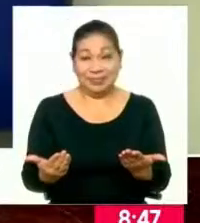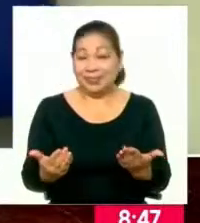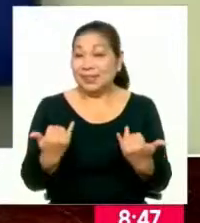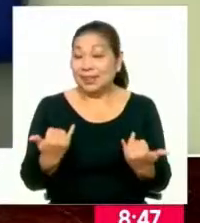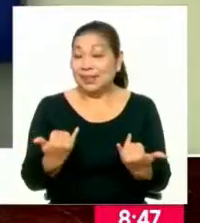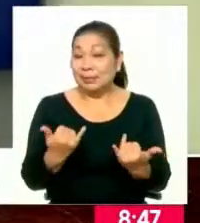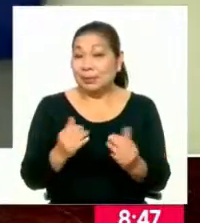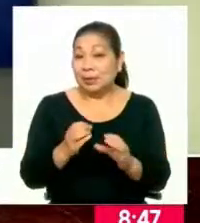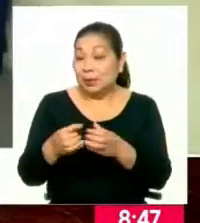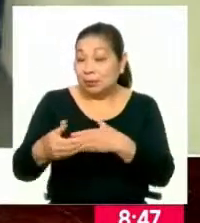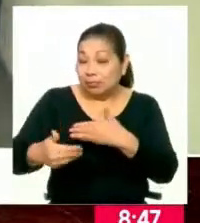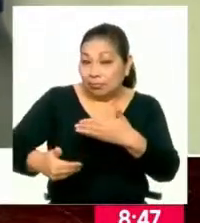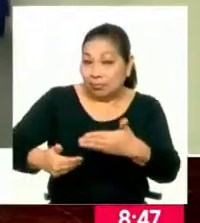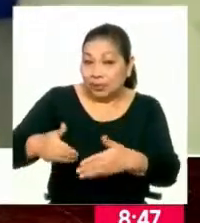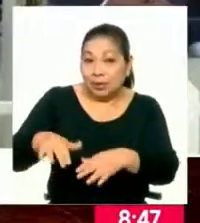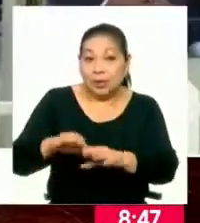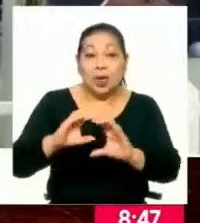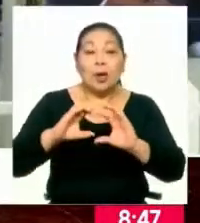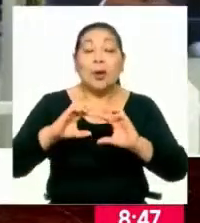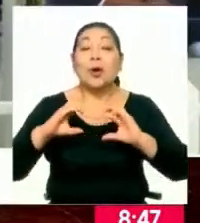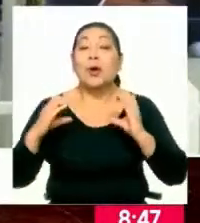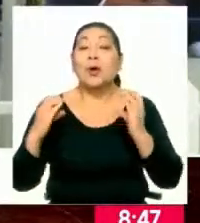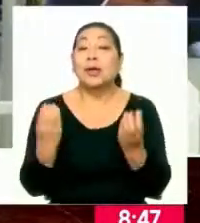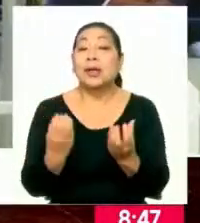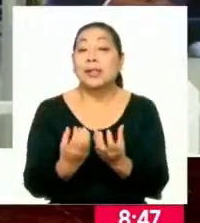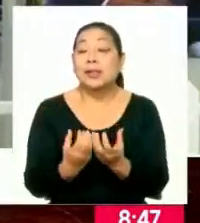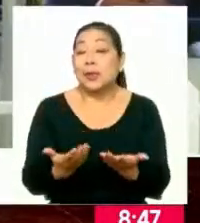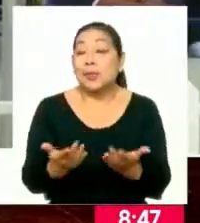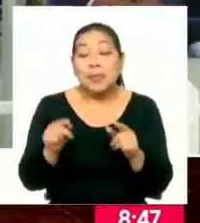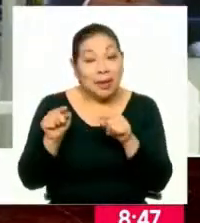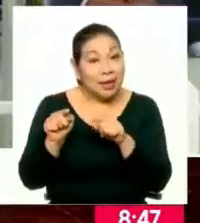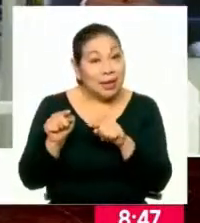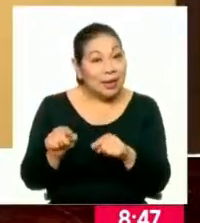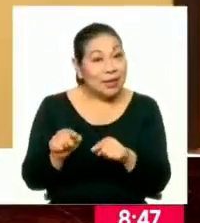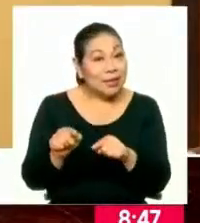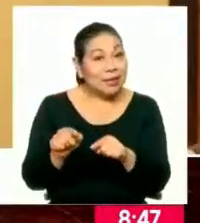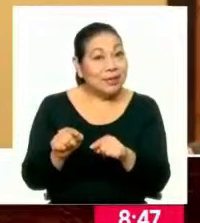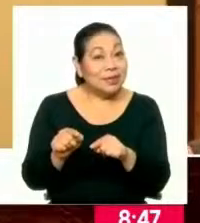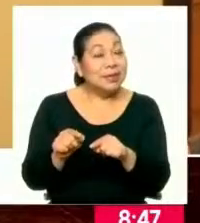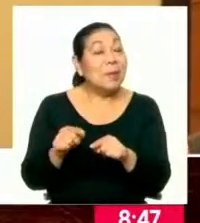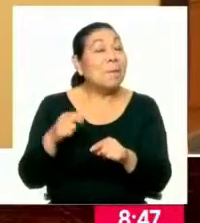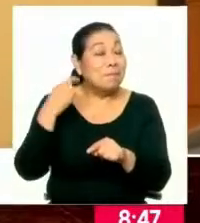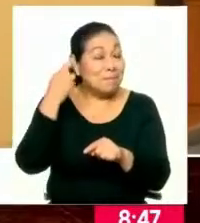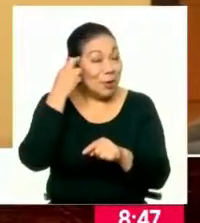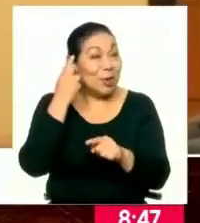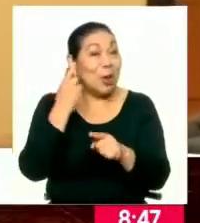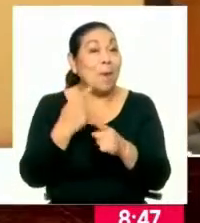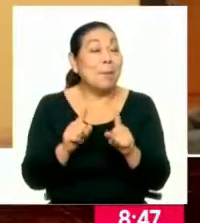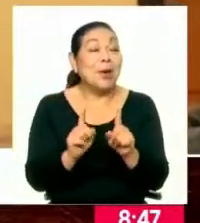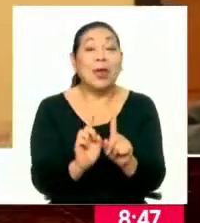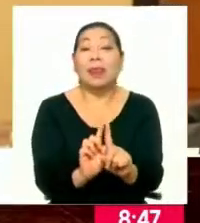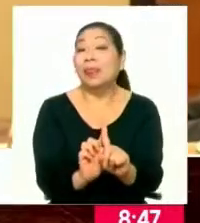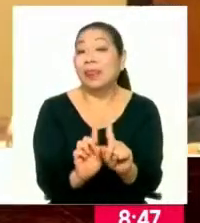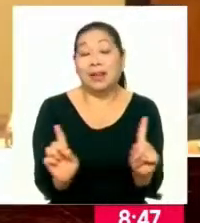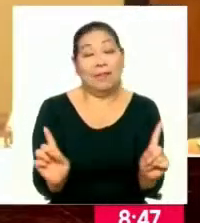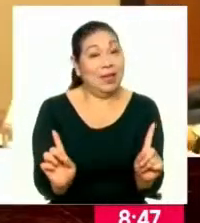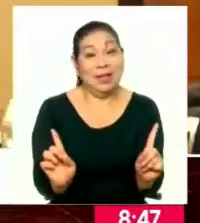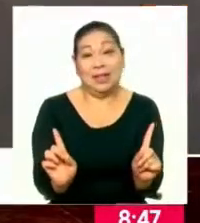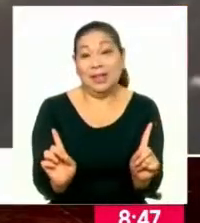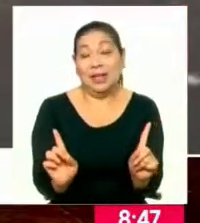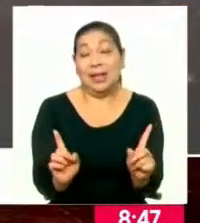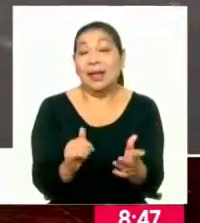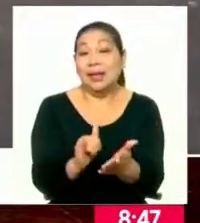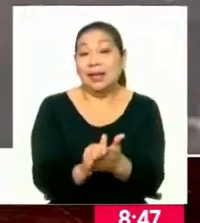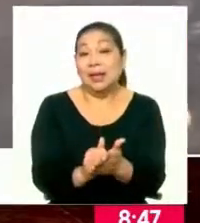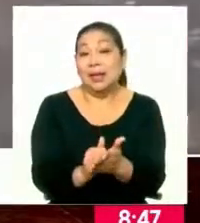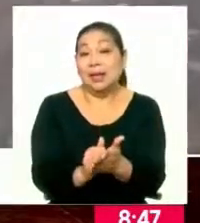estamos hablando de un proceso parlamentario. O sea, ahí, por ejemplo... Político. Claro, político, pero es distinto a lo